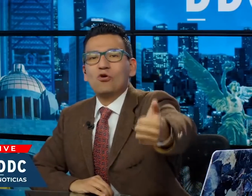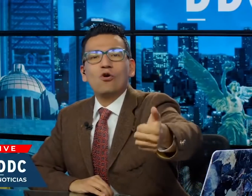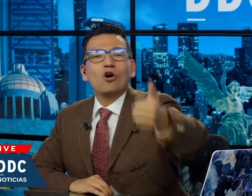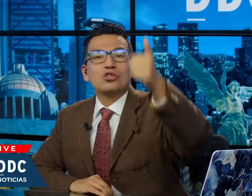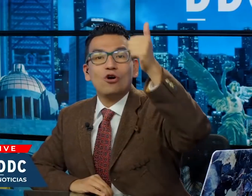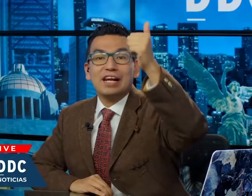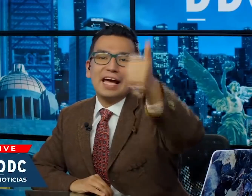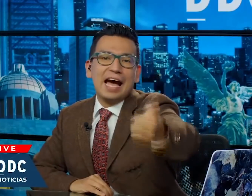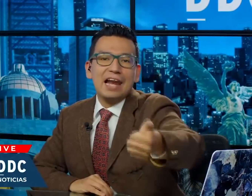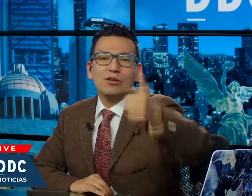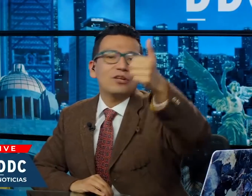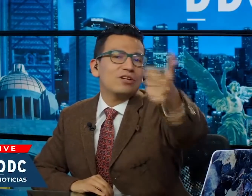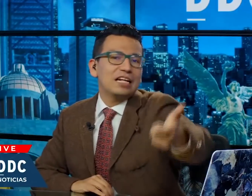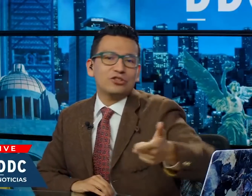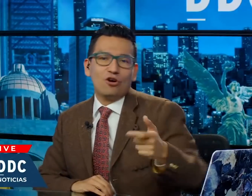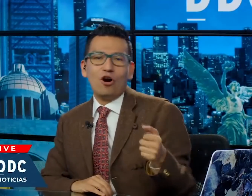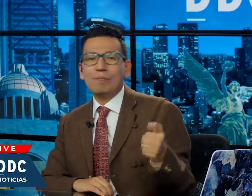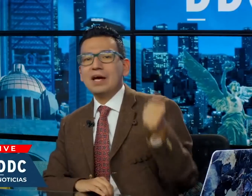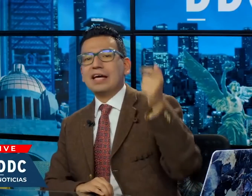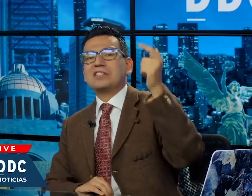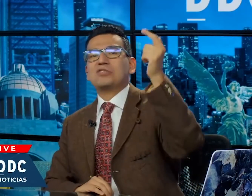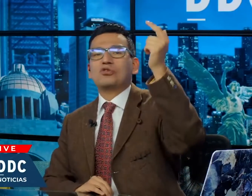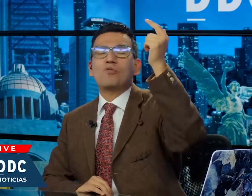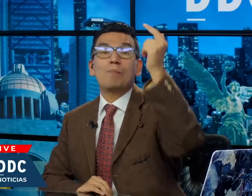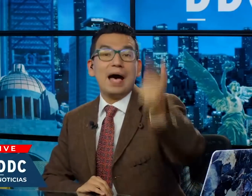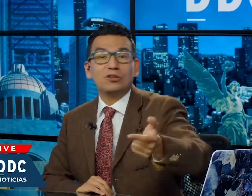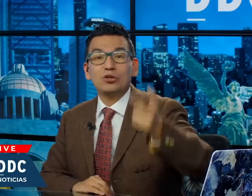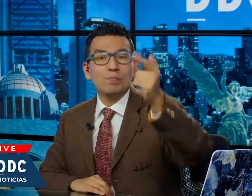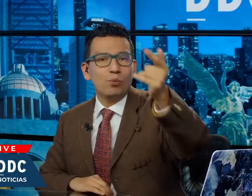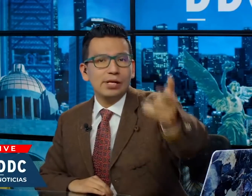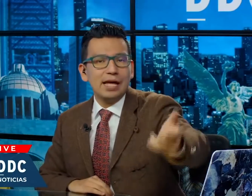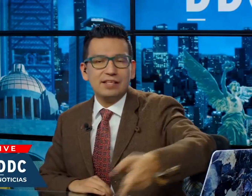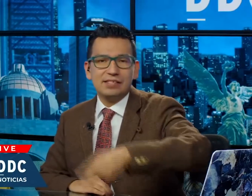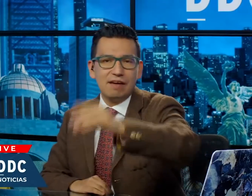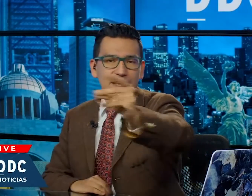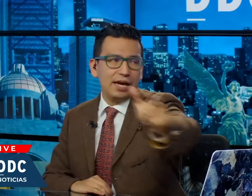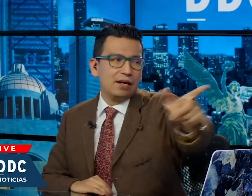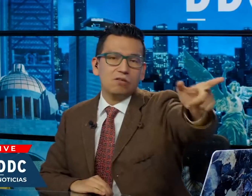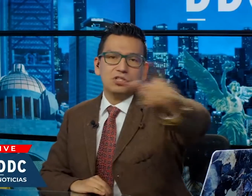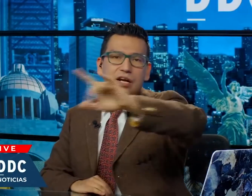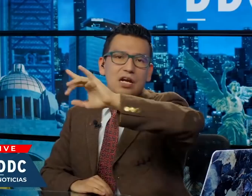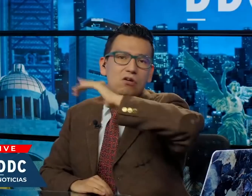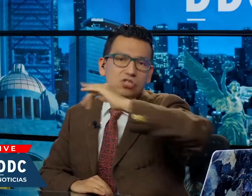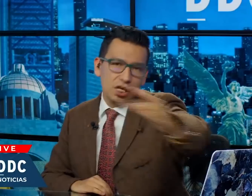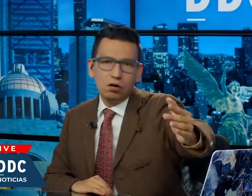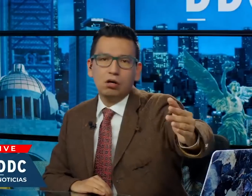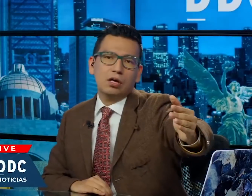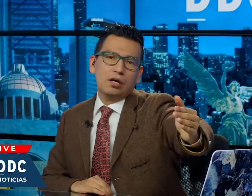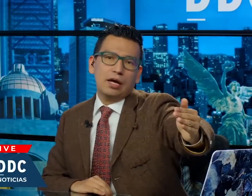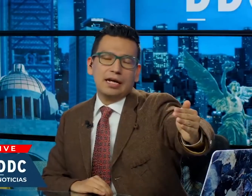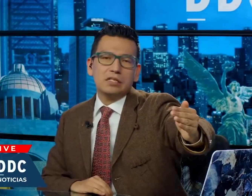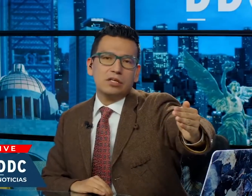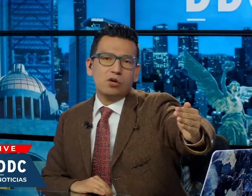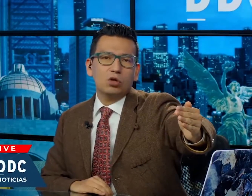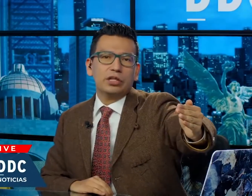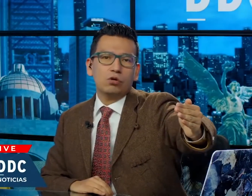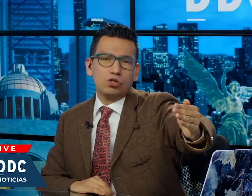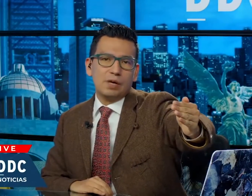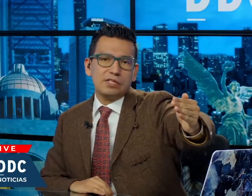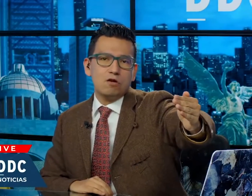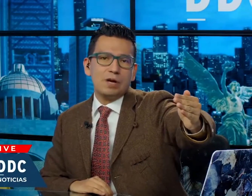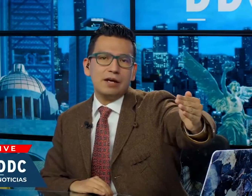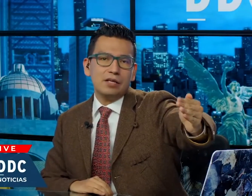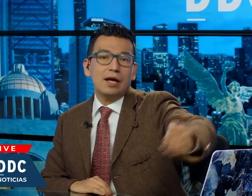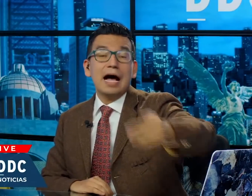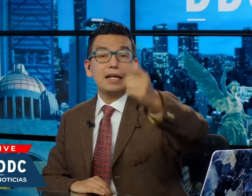Que si esto es un jugoso regalo de Donald Trump, que si esto es un pacto de impunidad. ¿Y saben qué? Nos cierra el hocico el canciller